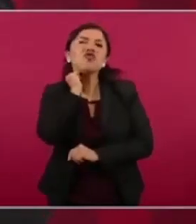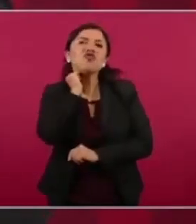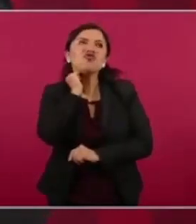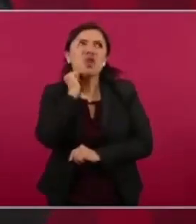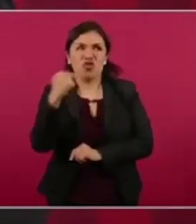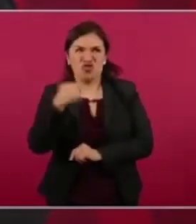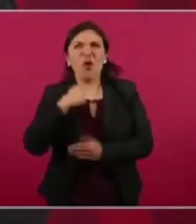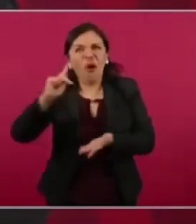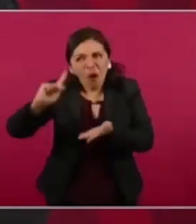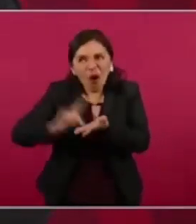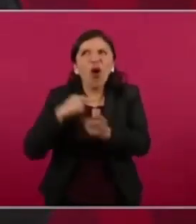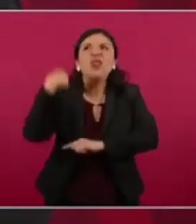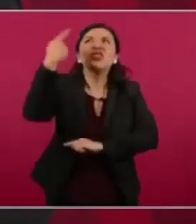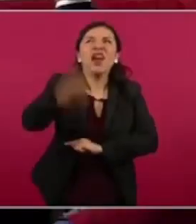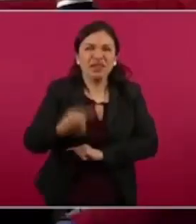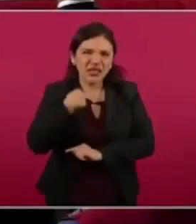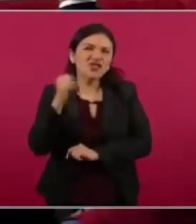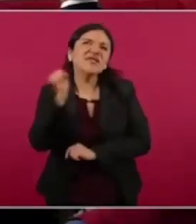mantengo